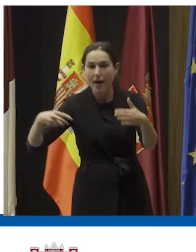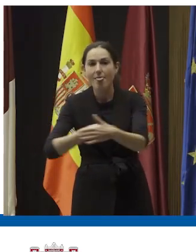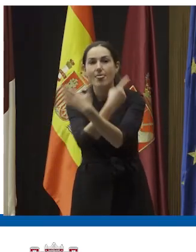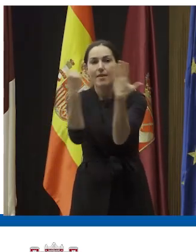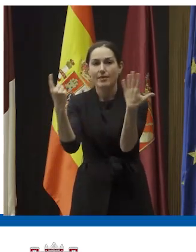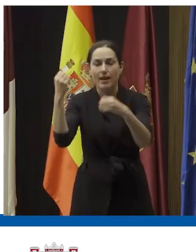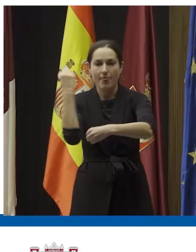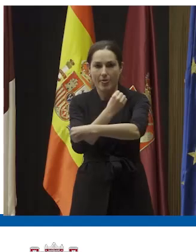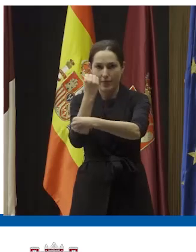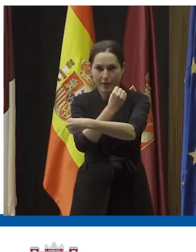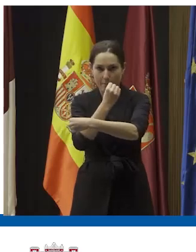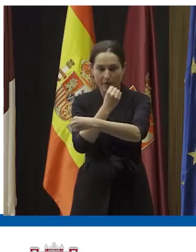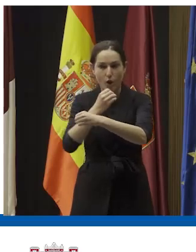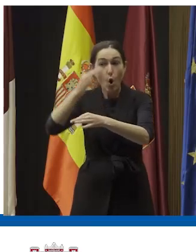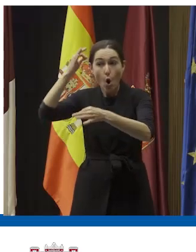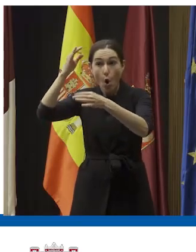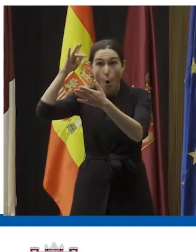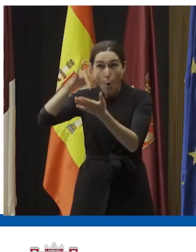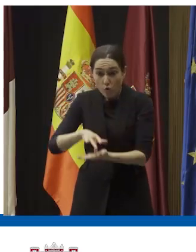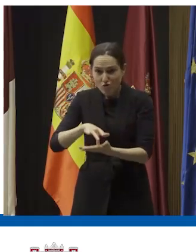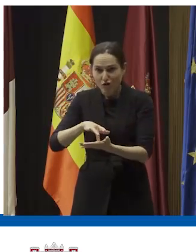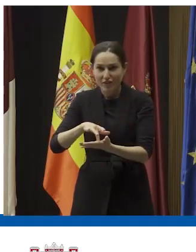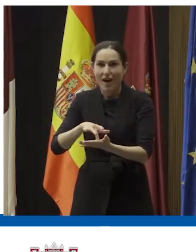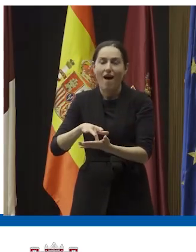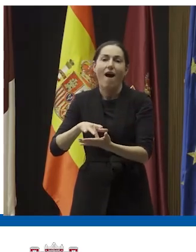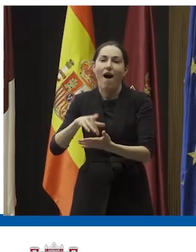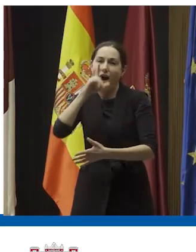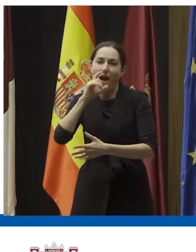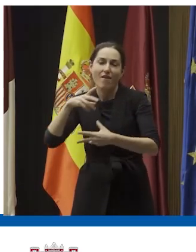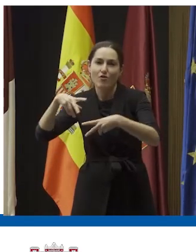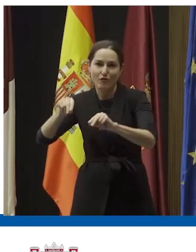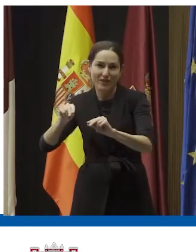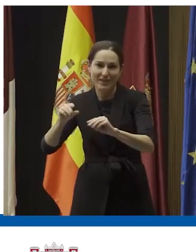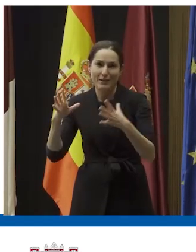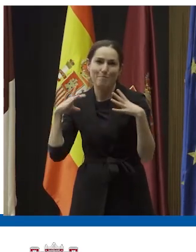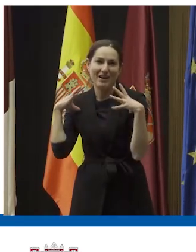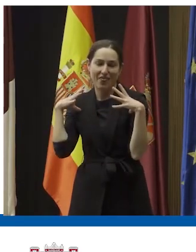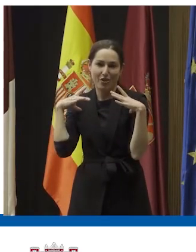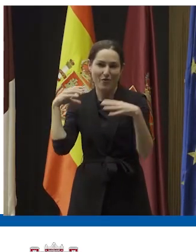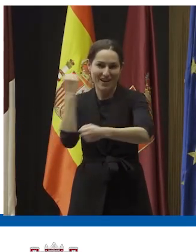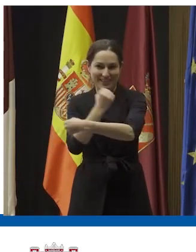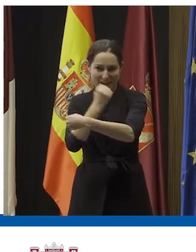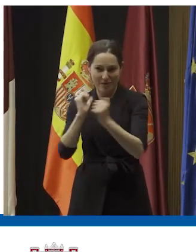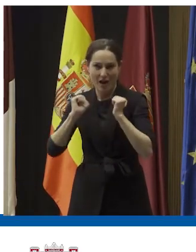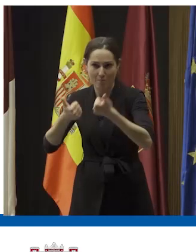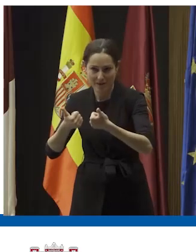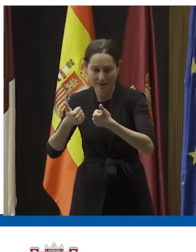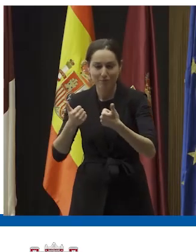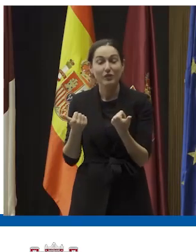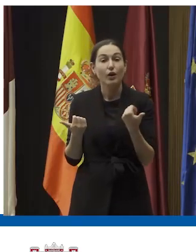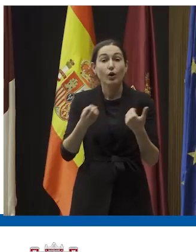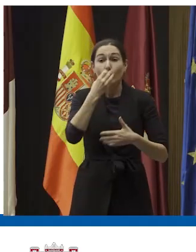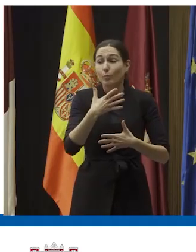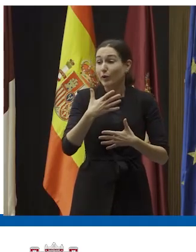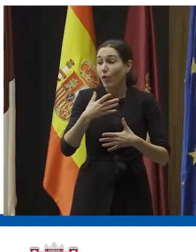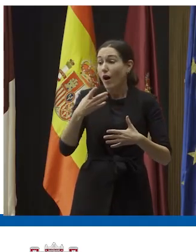para despedirnos del año y antes de irnos de vacaciones, de las vacaciones de Navidad. Bueno, un fuerte saludo, como no, para